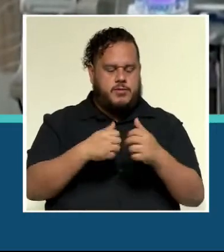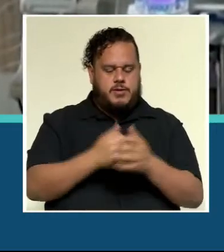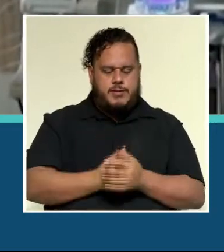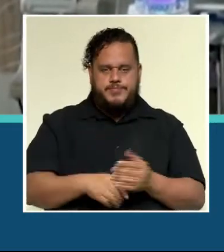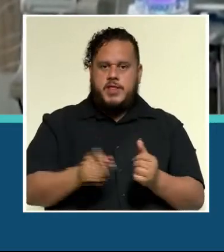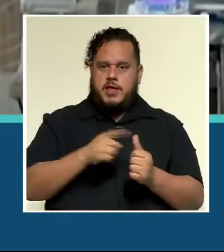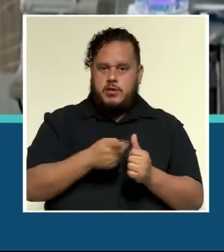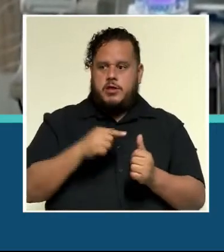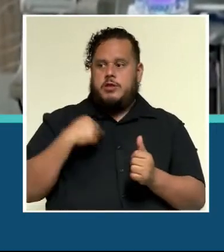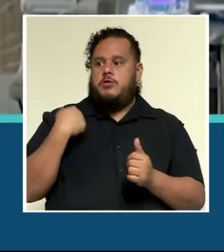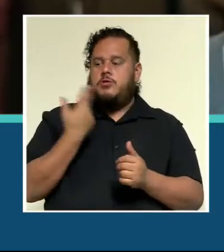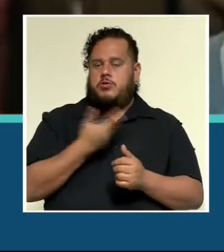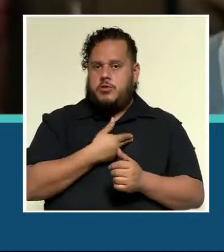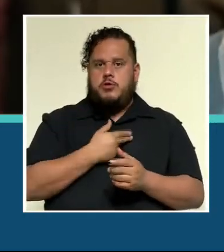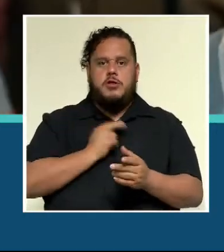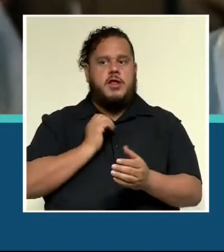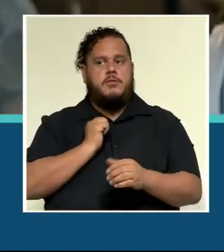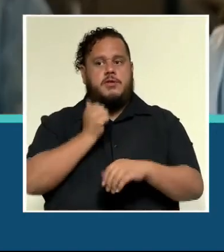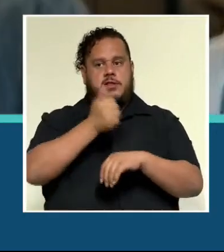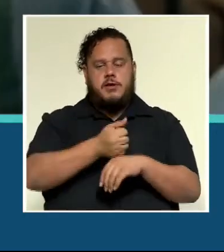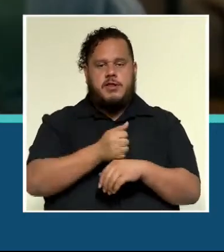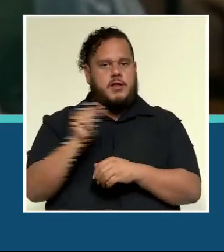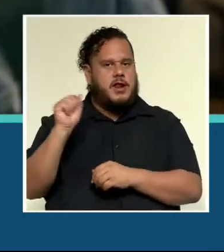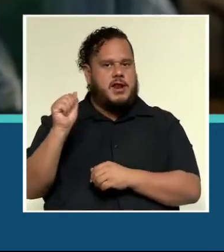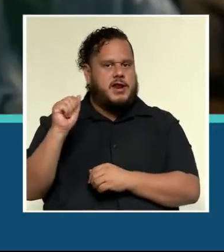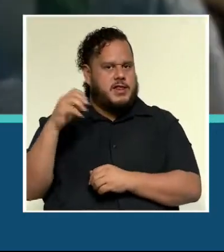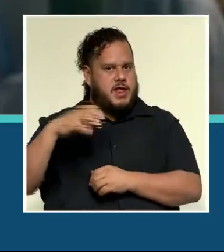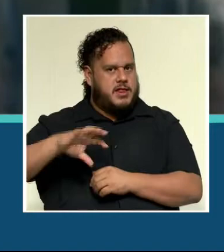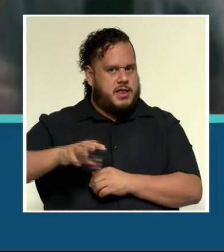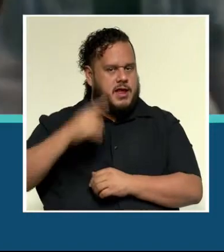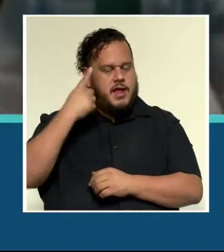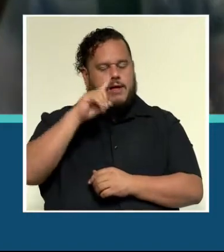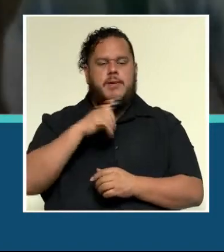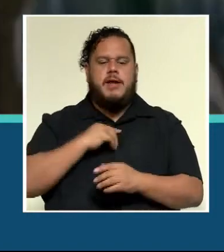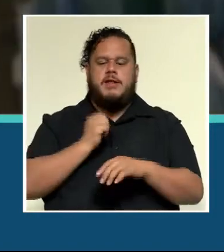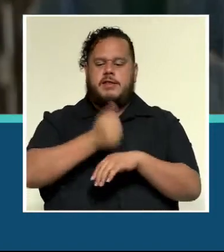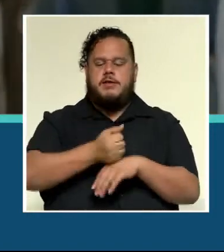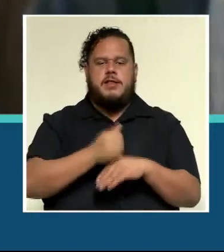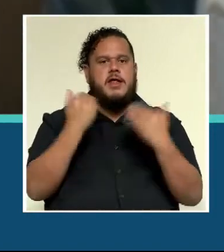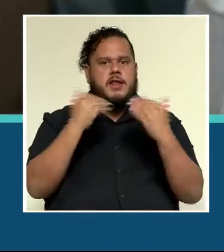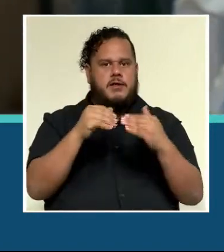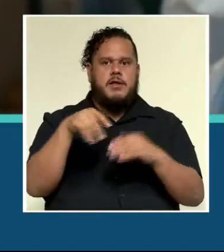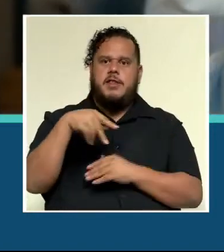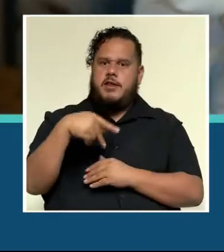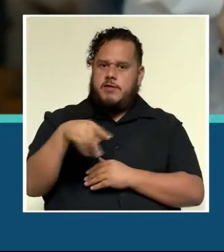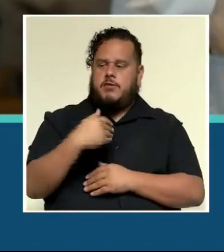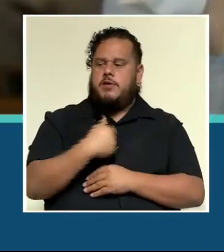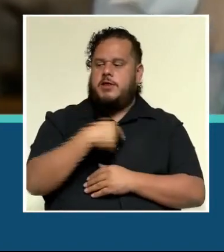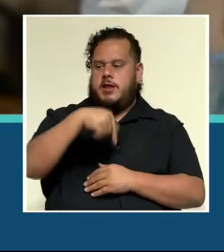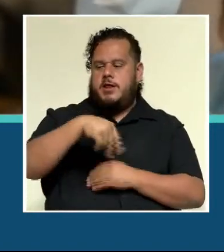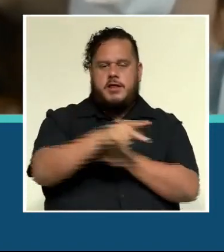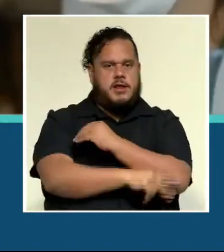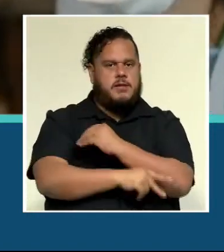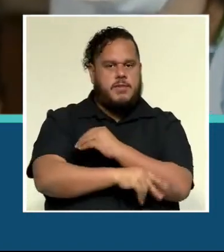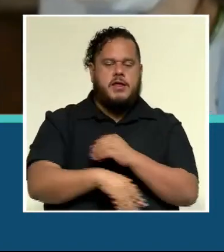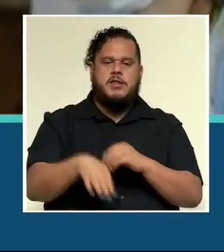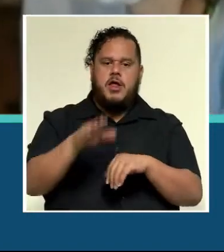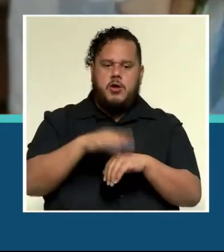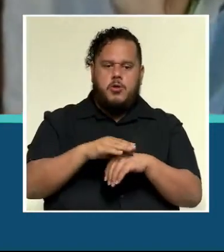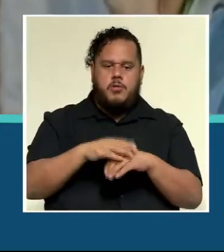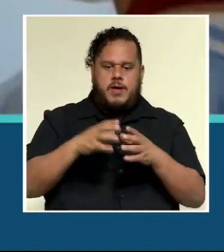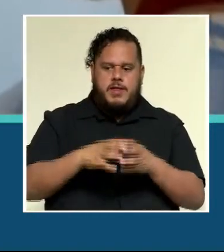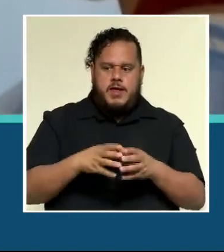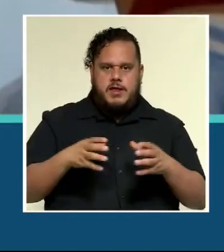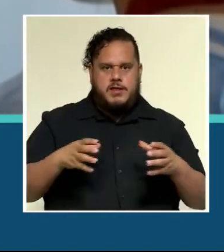hemos establecido el estado de alerta naranja, primero para establecer el nivel de riesgo que existe en el país, producto de este incremento exponencial